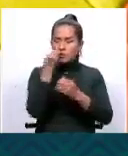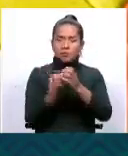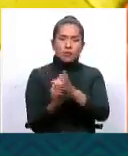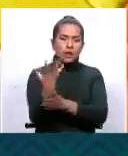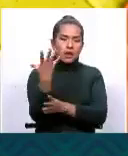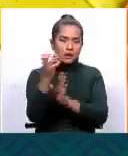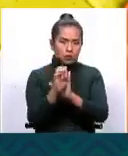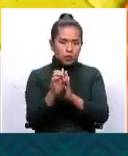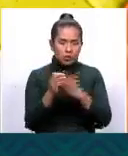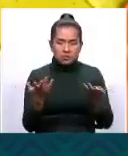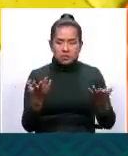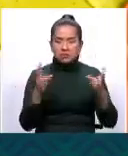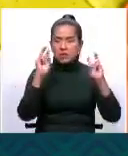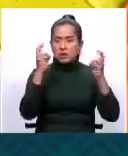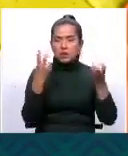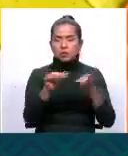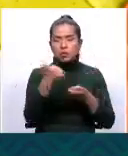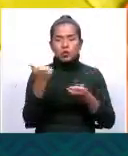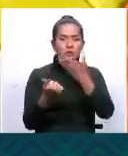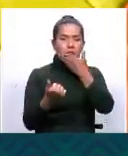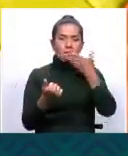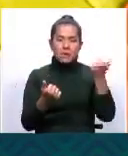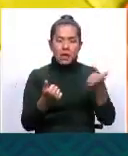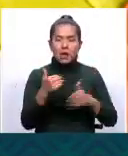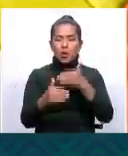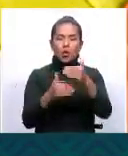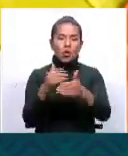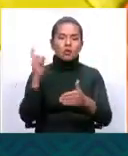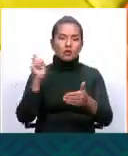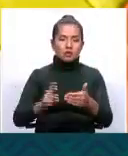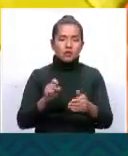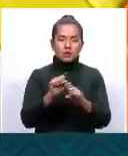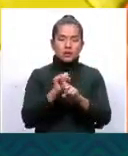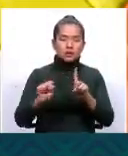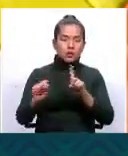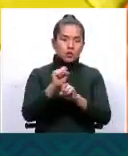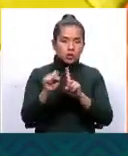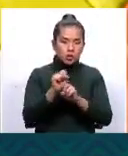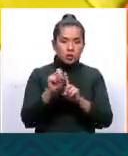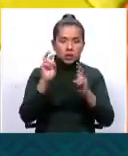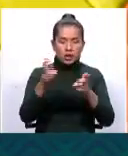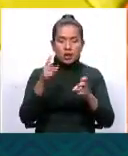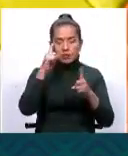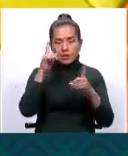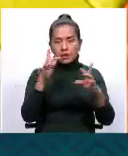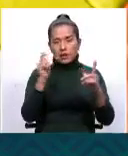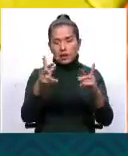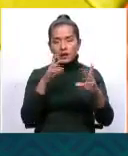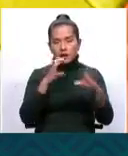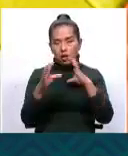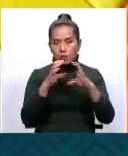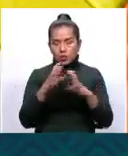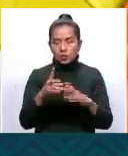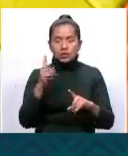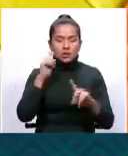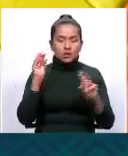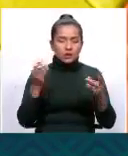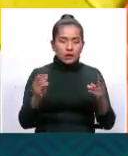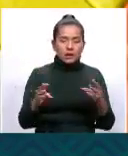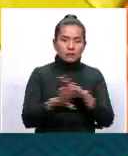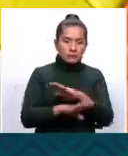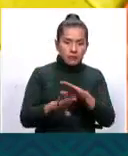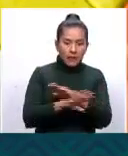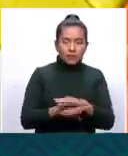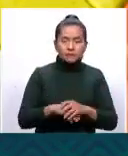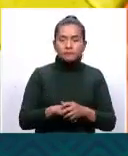a temas de mejoramiento de condiciones en telecomunicaciones,